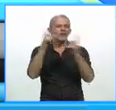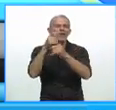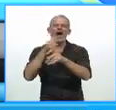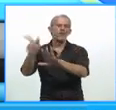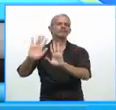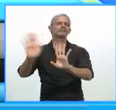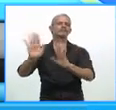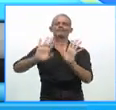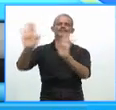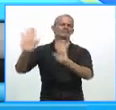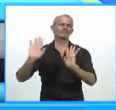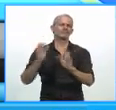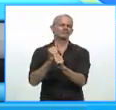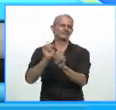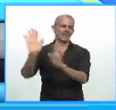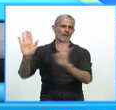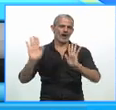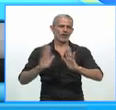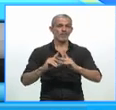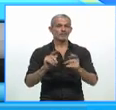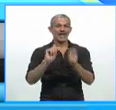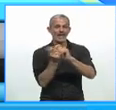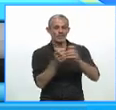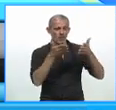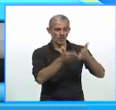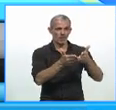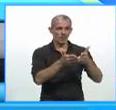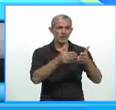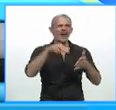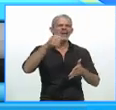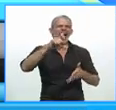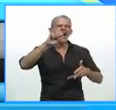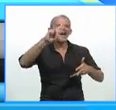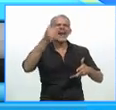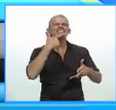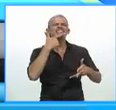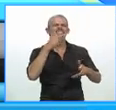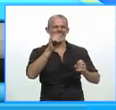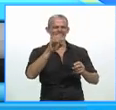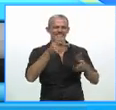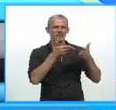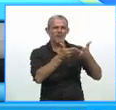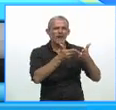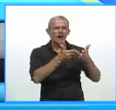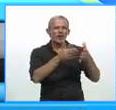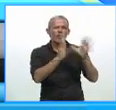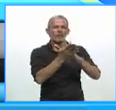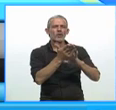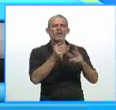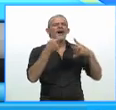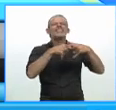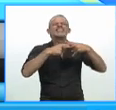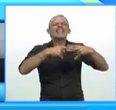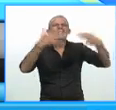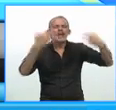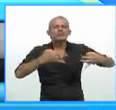Santi, el cambio de categoría, este NACRA 17, ¿cuáles son? Porque quiero que cuentes un poquito más técnicamente,